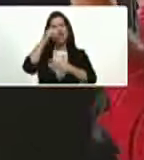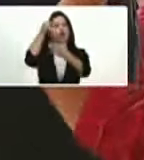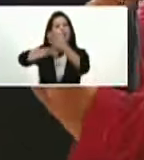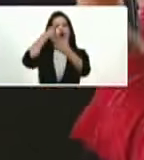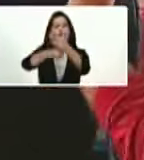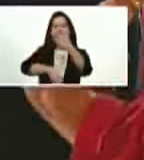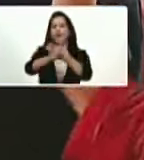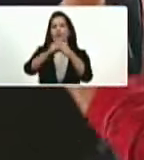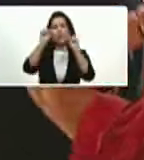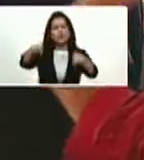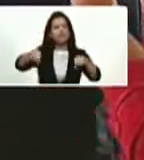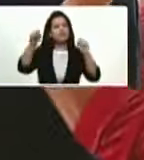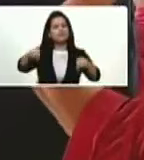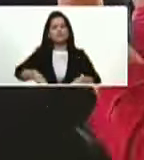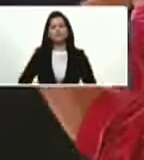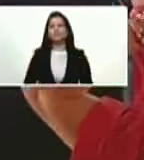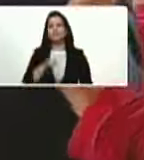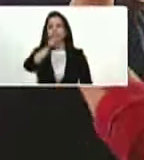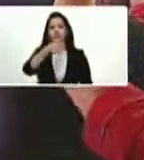Sinesio,